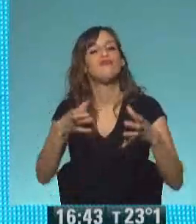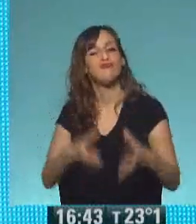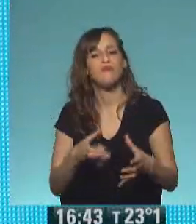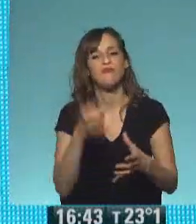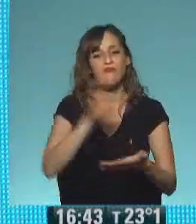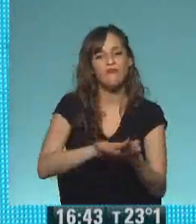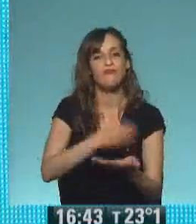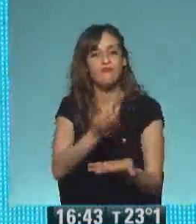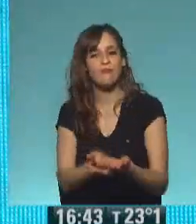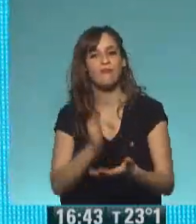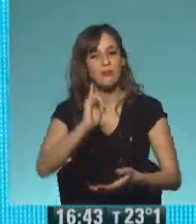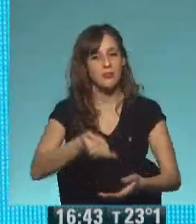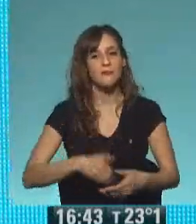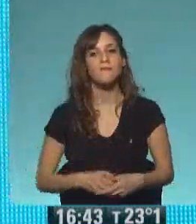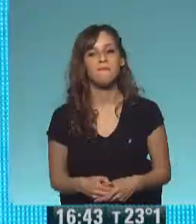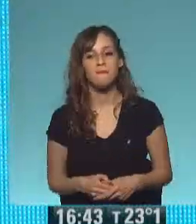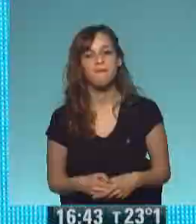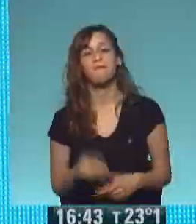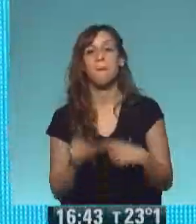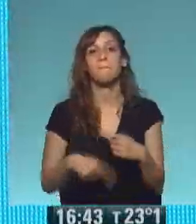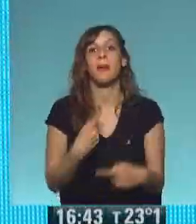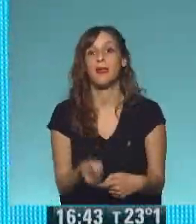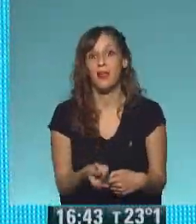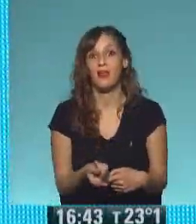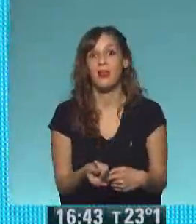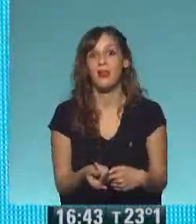de calabaza